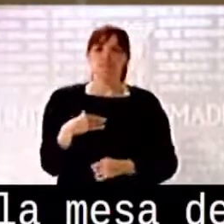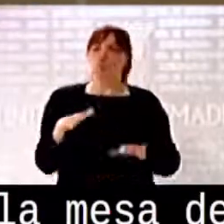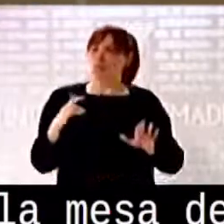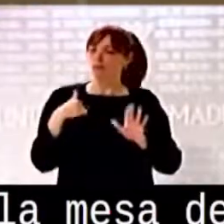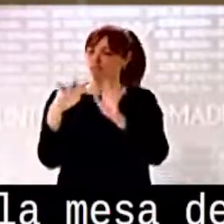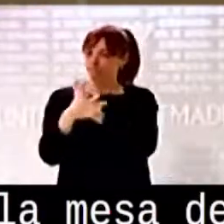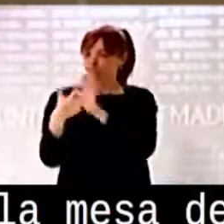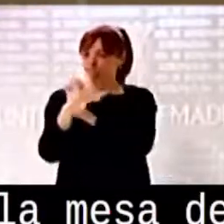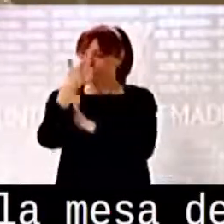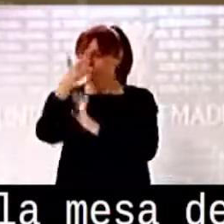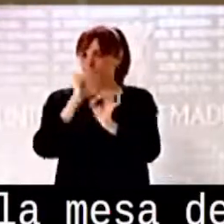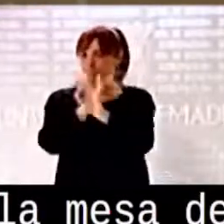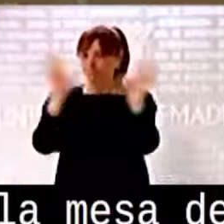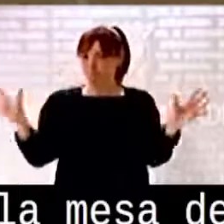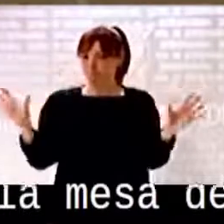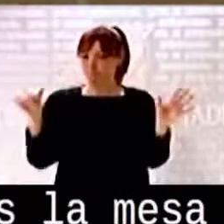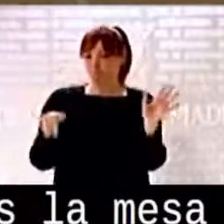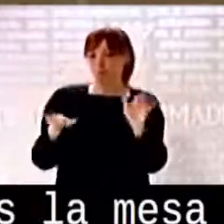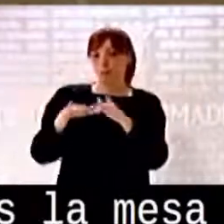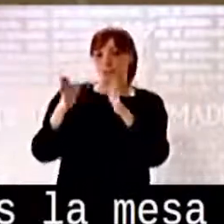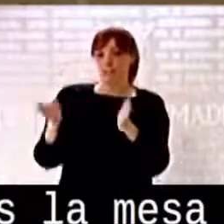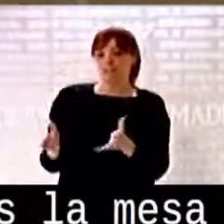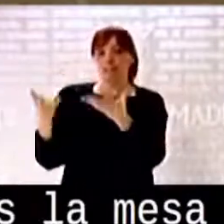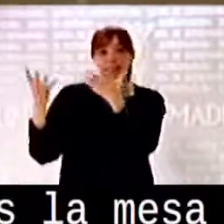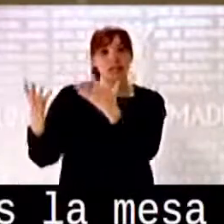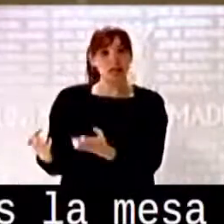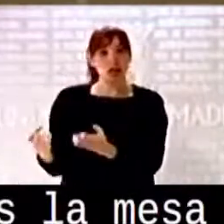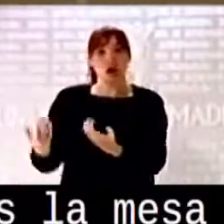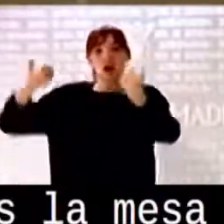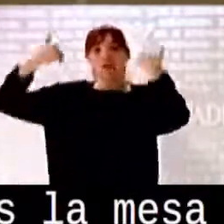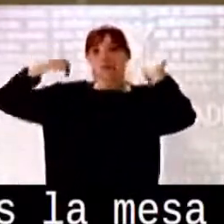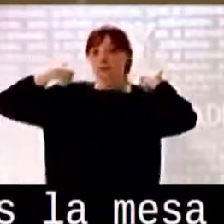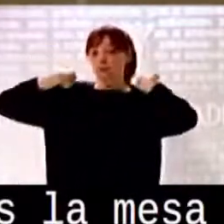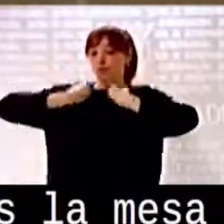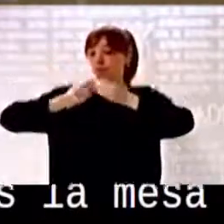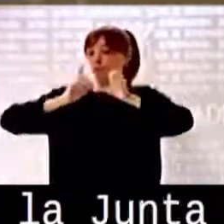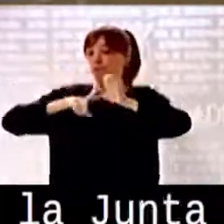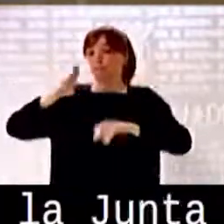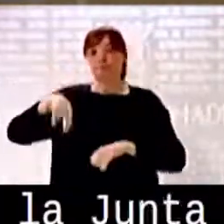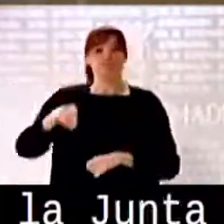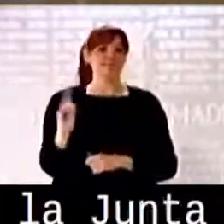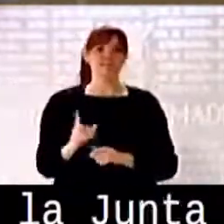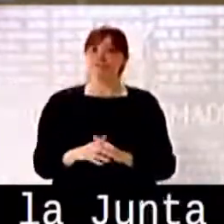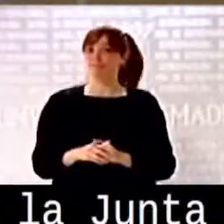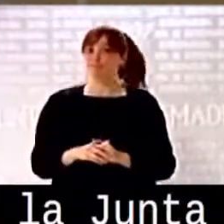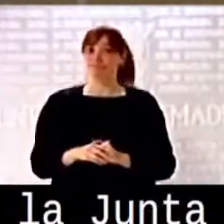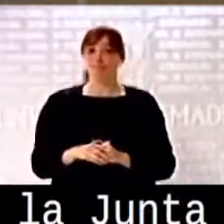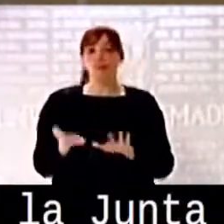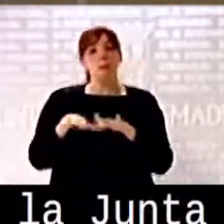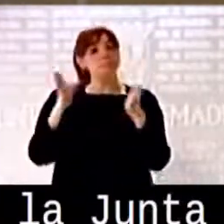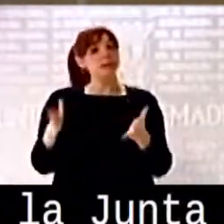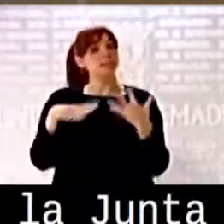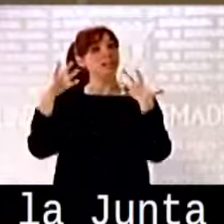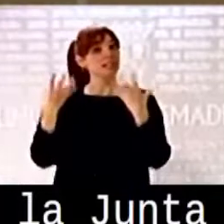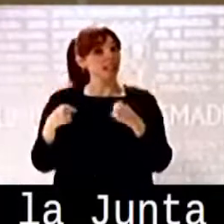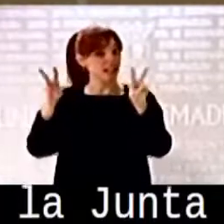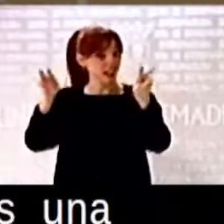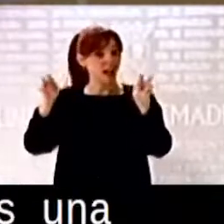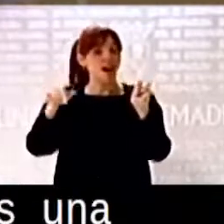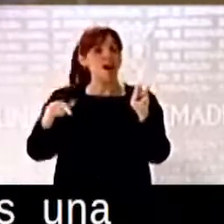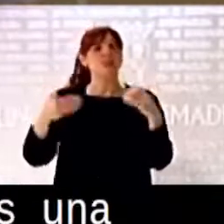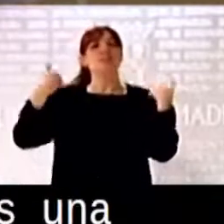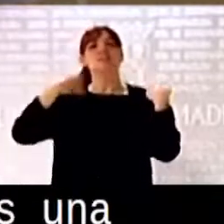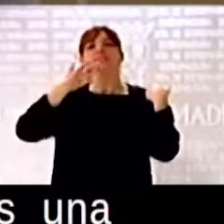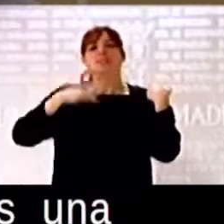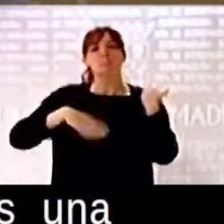quiero aclararles. La mesa de la sequía no es una competencia de la Junta de Extremadura, la mesa de la sequía es una competencia